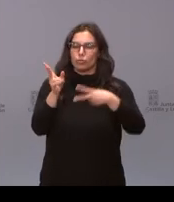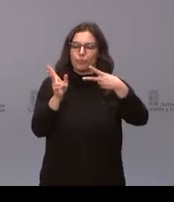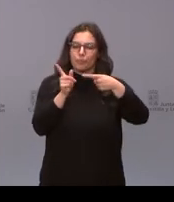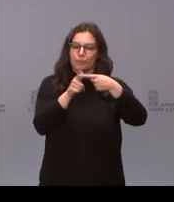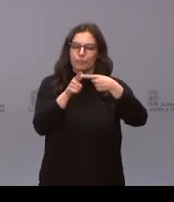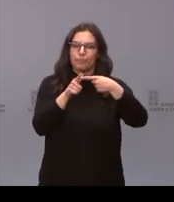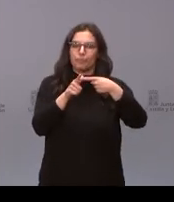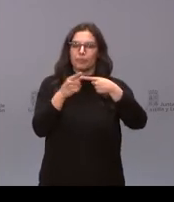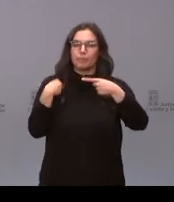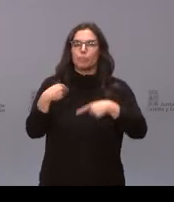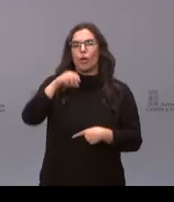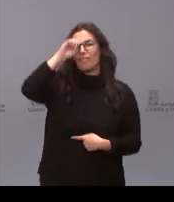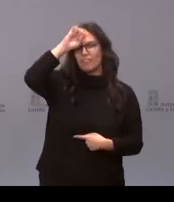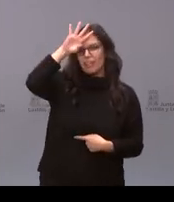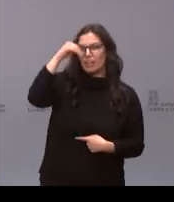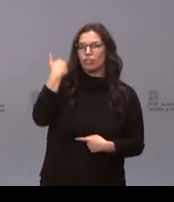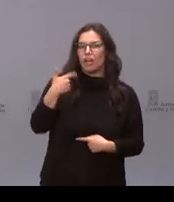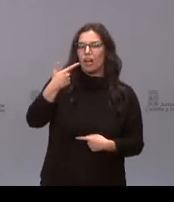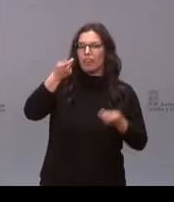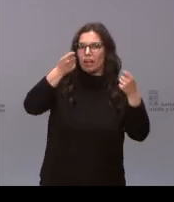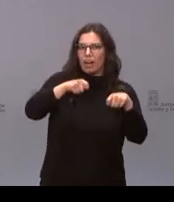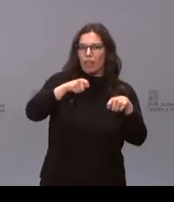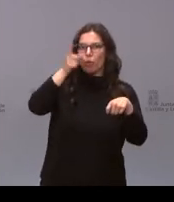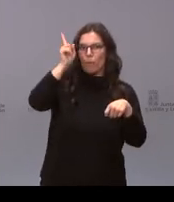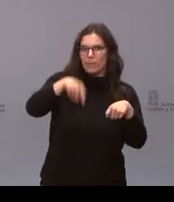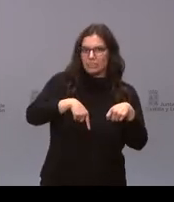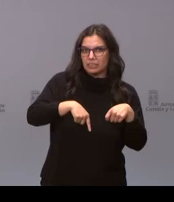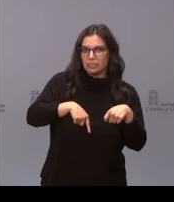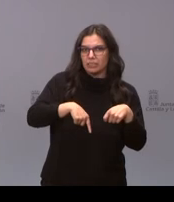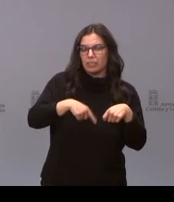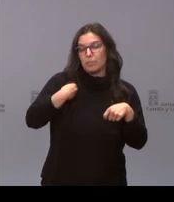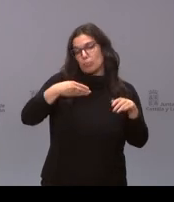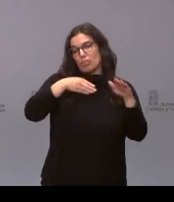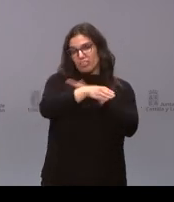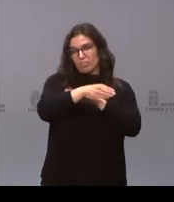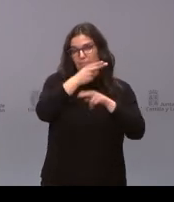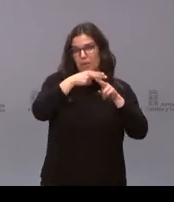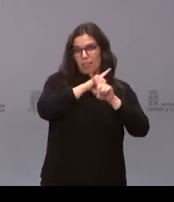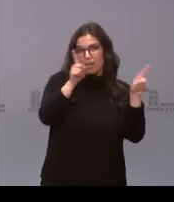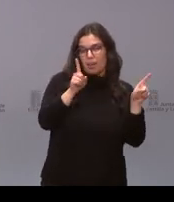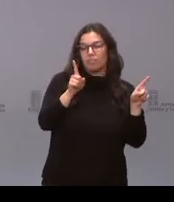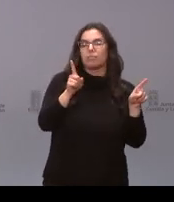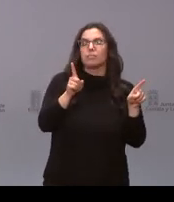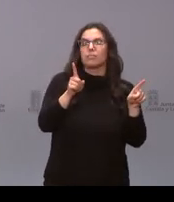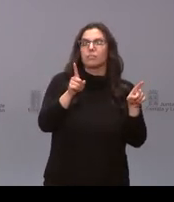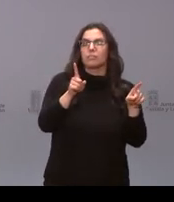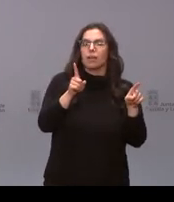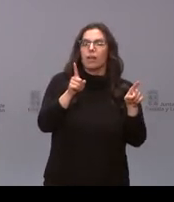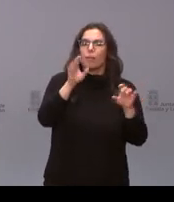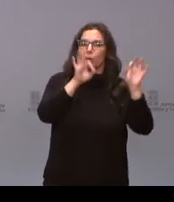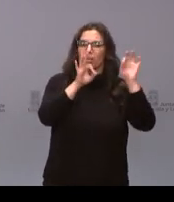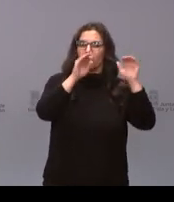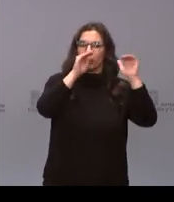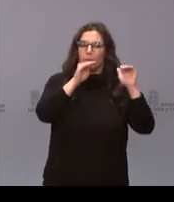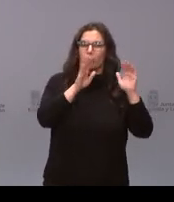pasa en villablino que llevan un mes con el cierre de la hostelería el interior de la hostelería y las casas de apuestas la incidencia de baja pero no al